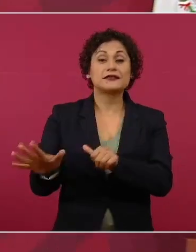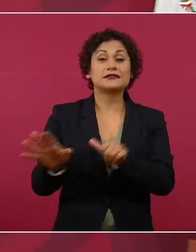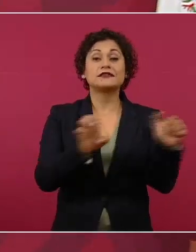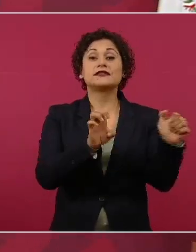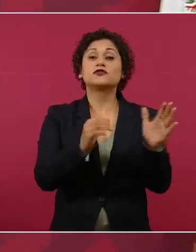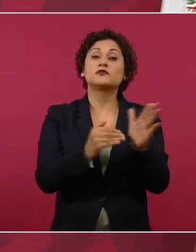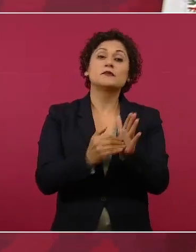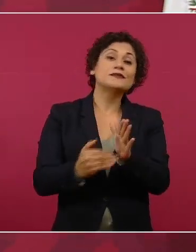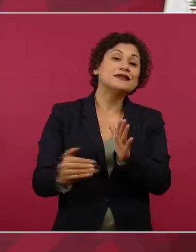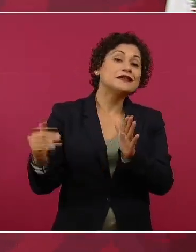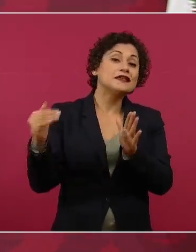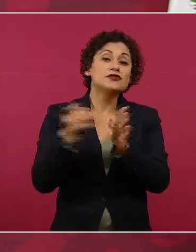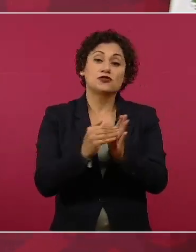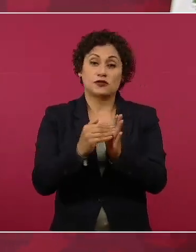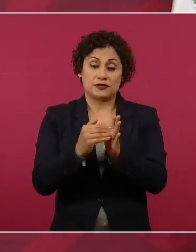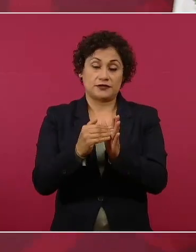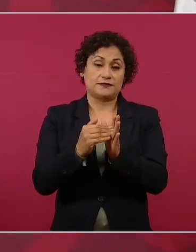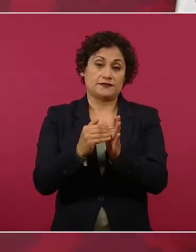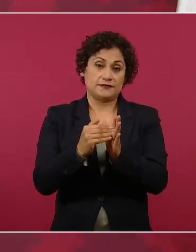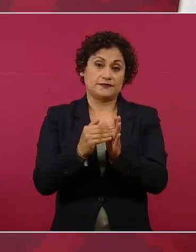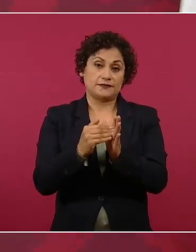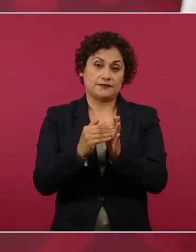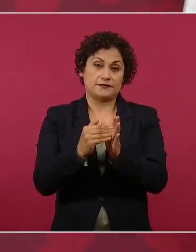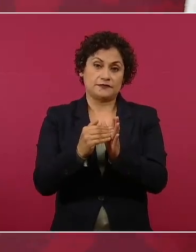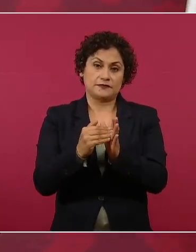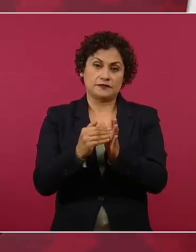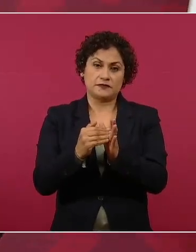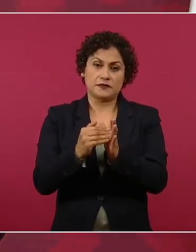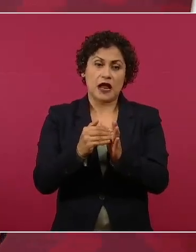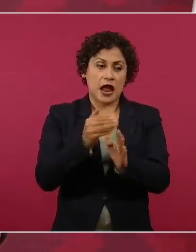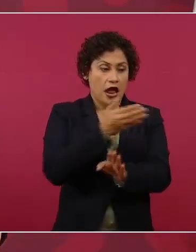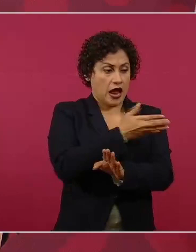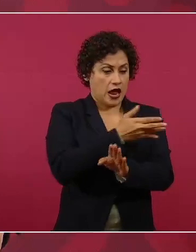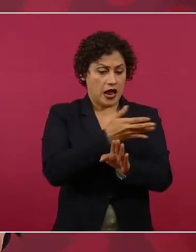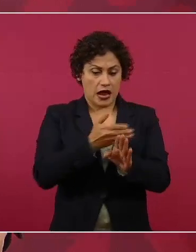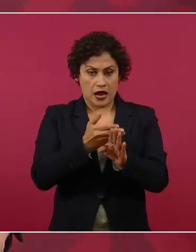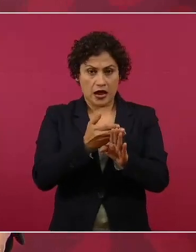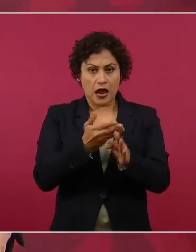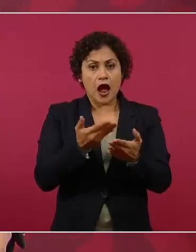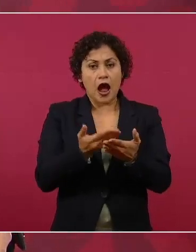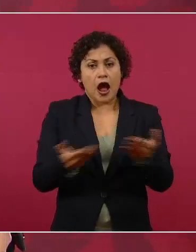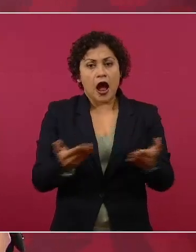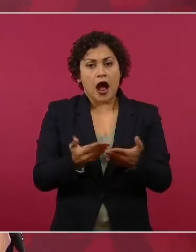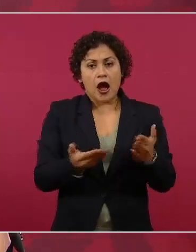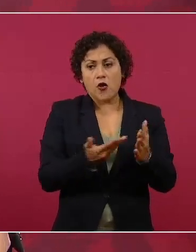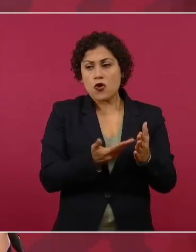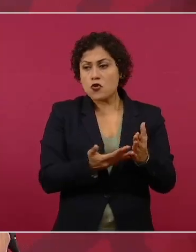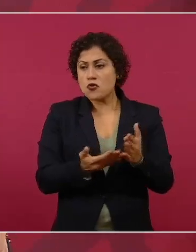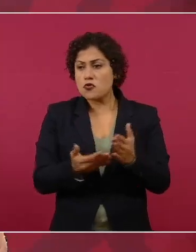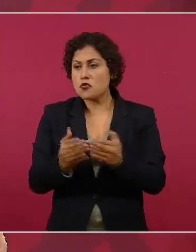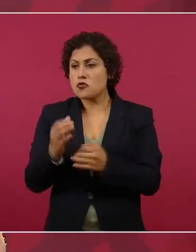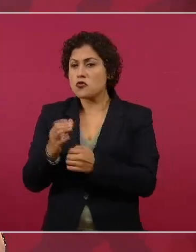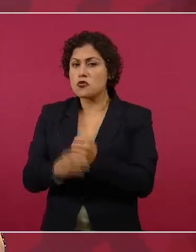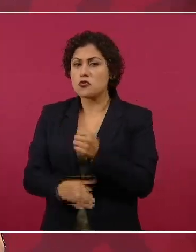3,600 millones de pesos. Y ahora estamos terminando el año y no vamos a llegar a los 600 millones.